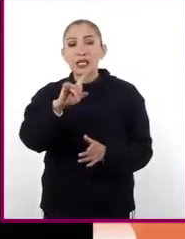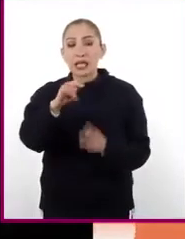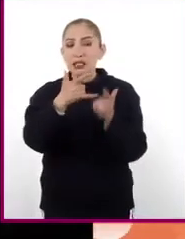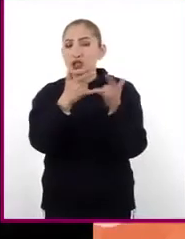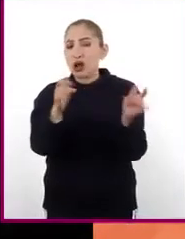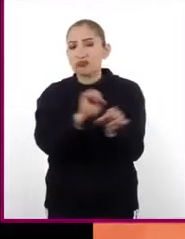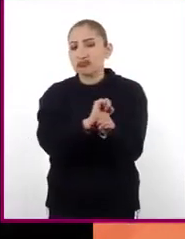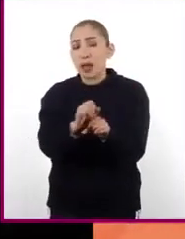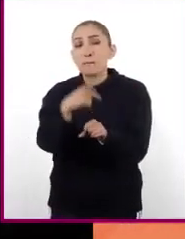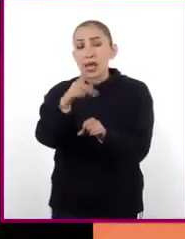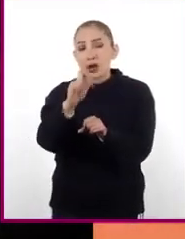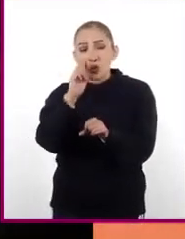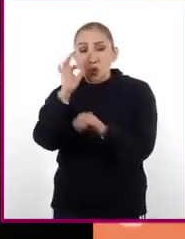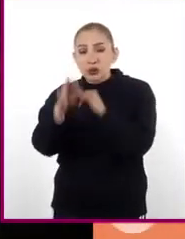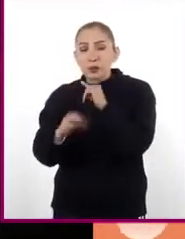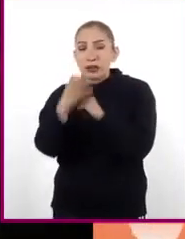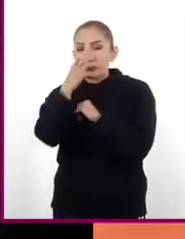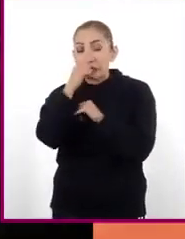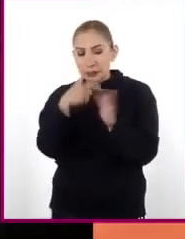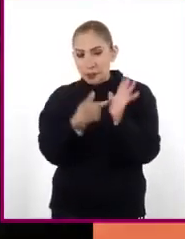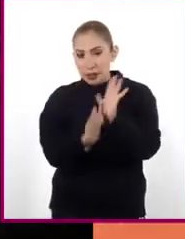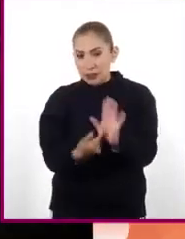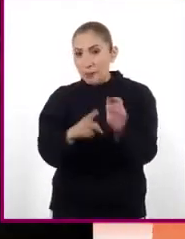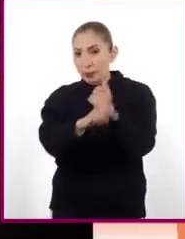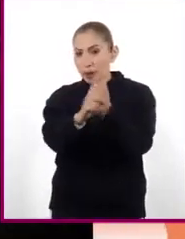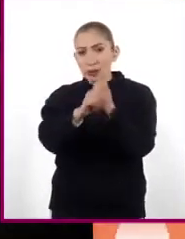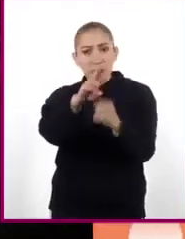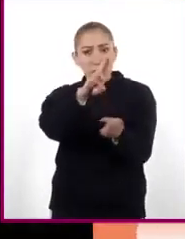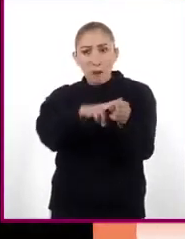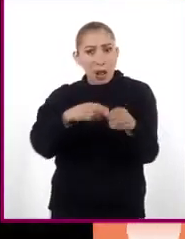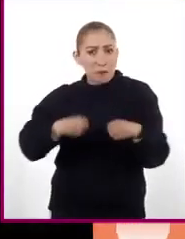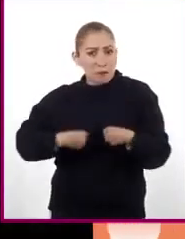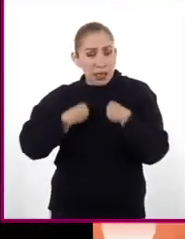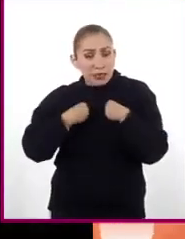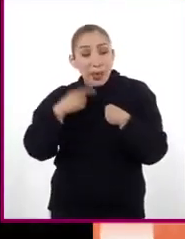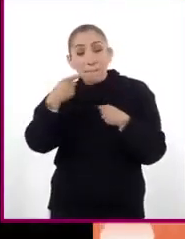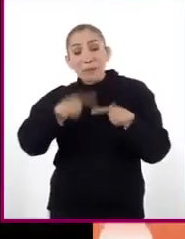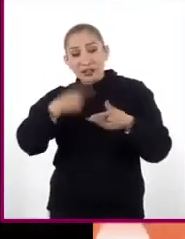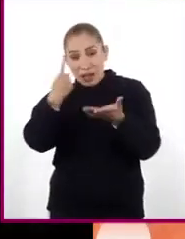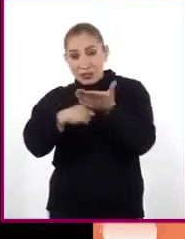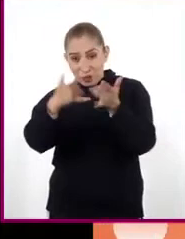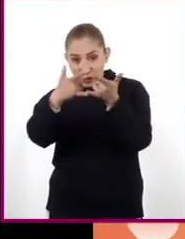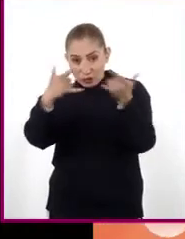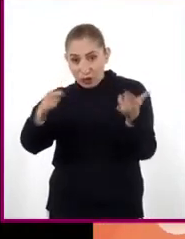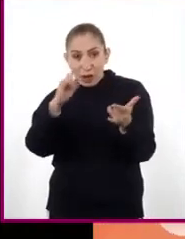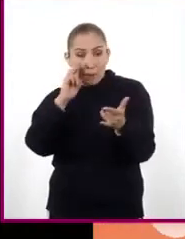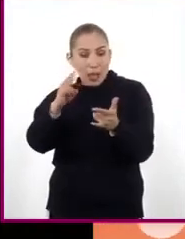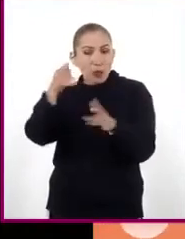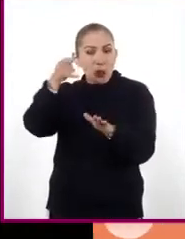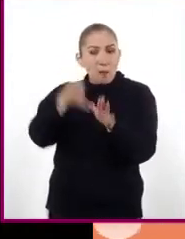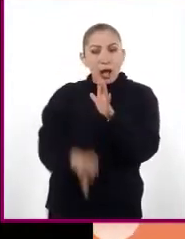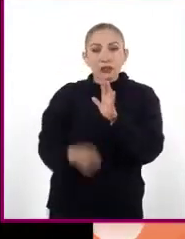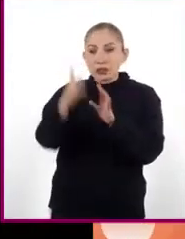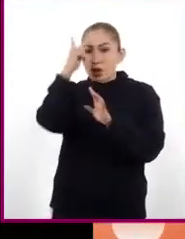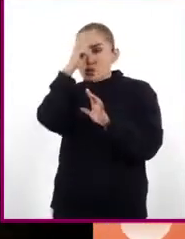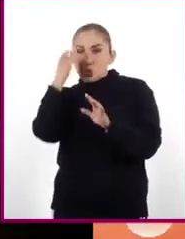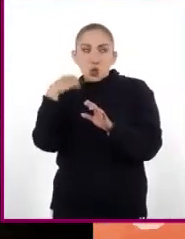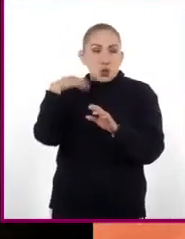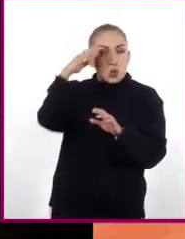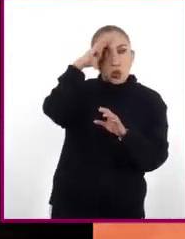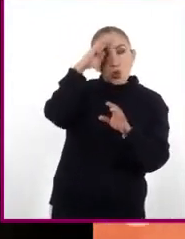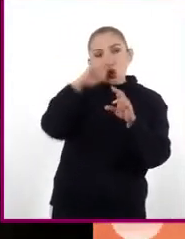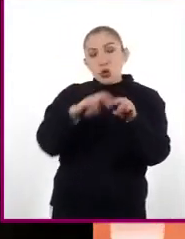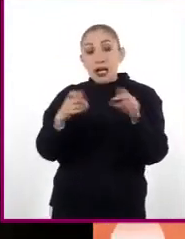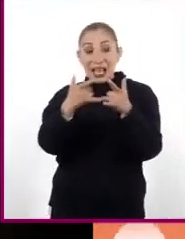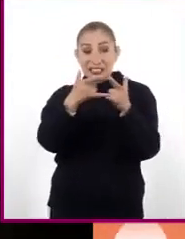historia sencilla pero trágica, donde se presentan problemas cotidianos y los personajes muestran una gran profundidad psicológica.